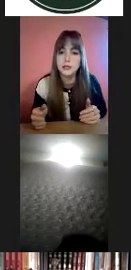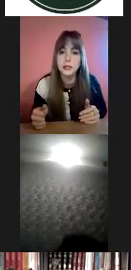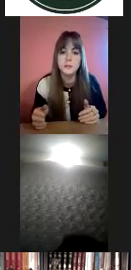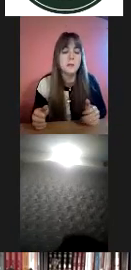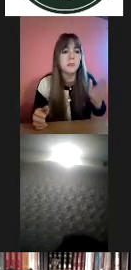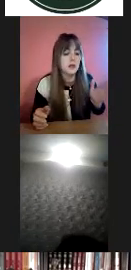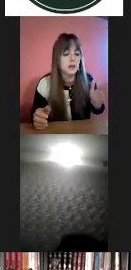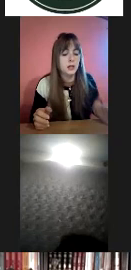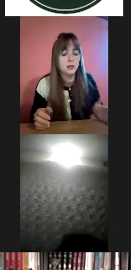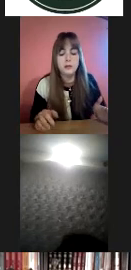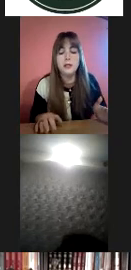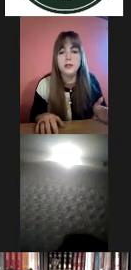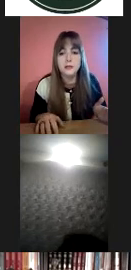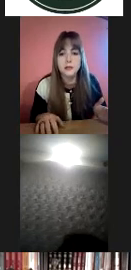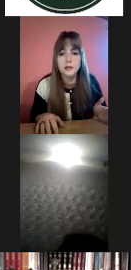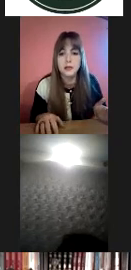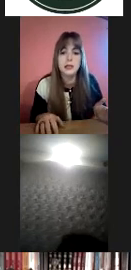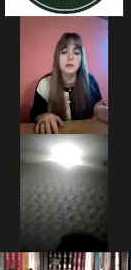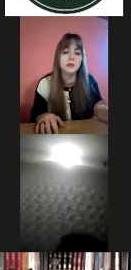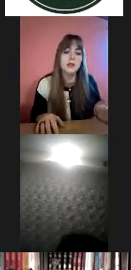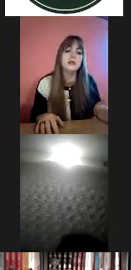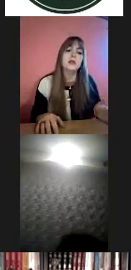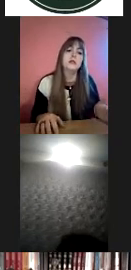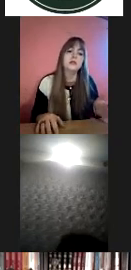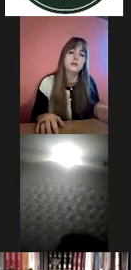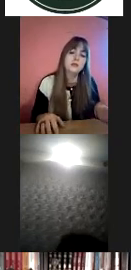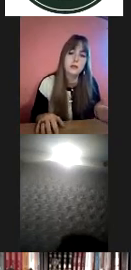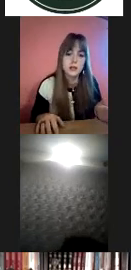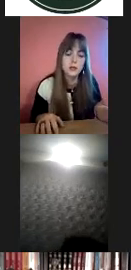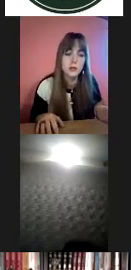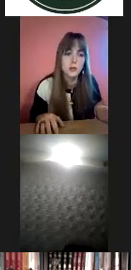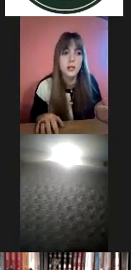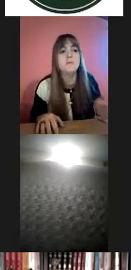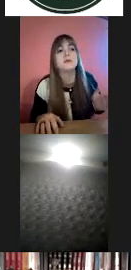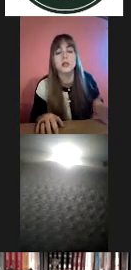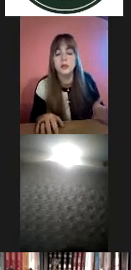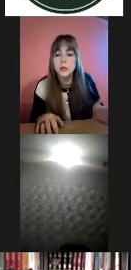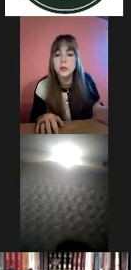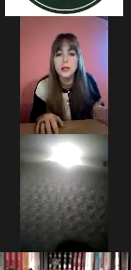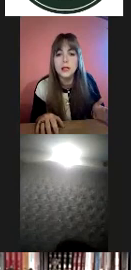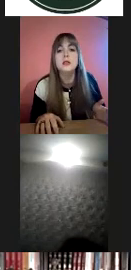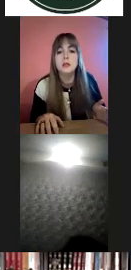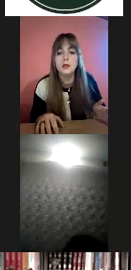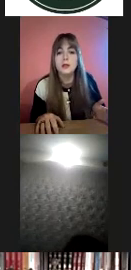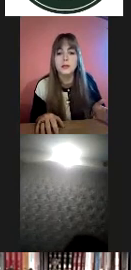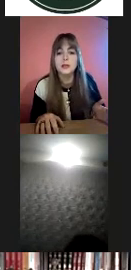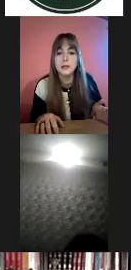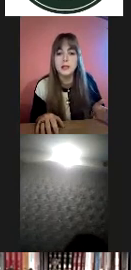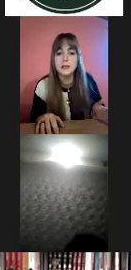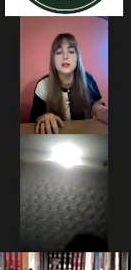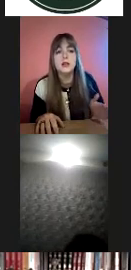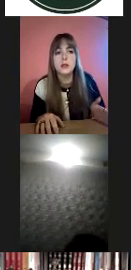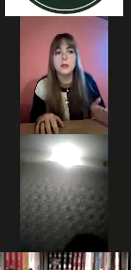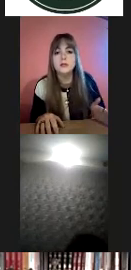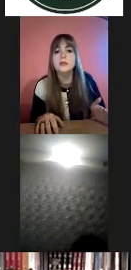consultas si tienen. Actualmente estamos en salud, salud pública. Salud pública toma a los demás